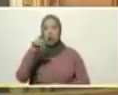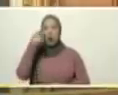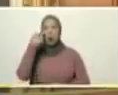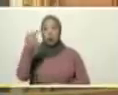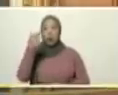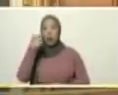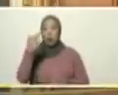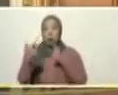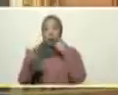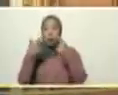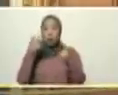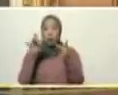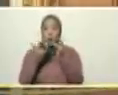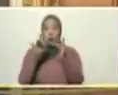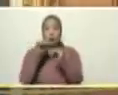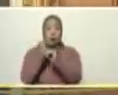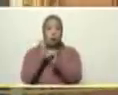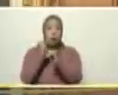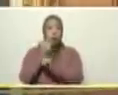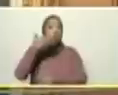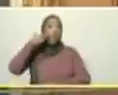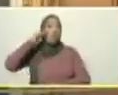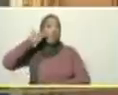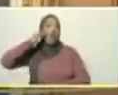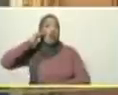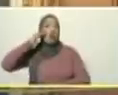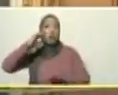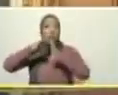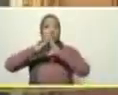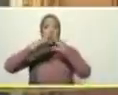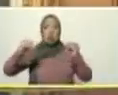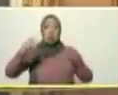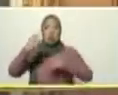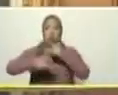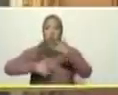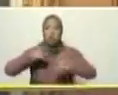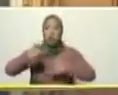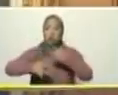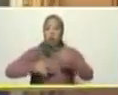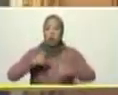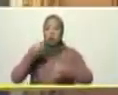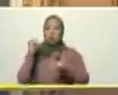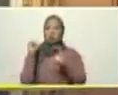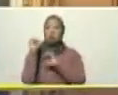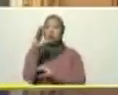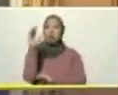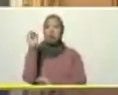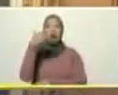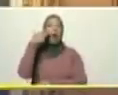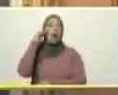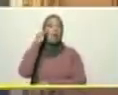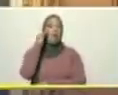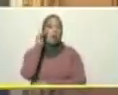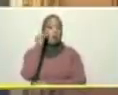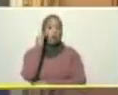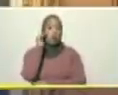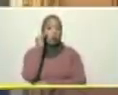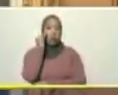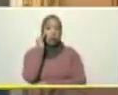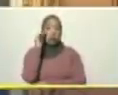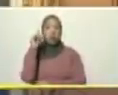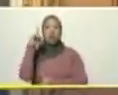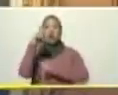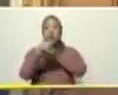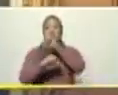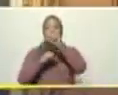la conexión en redes sociales. Todos los actos yo los transmito por Facebook Live, por